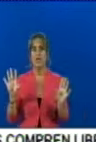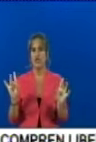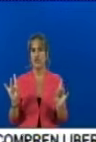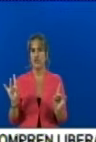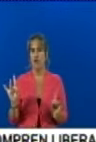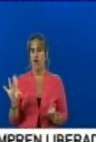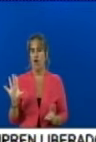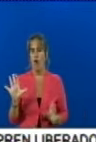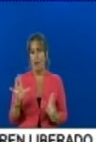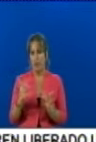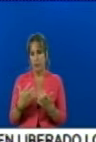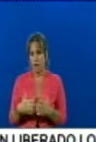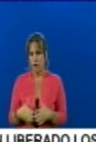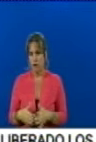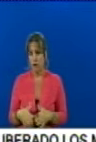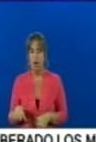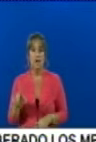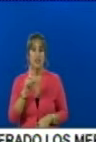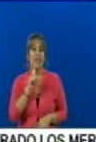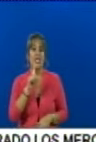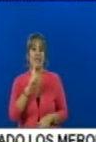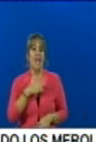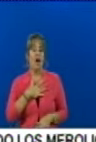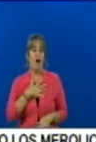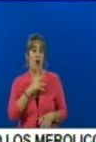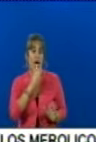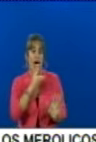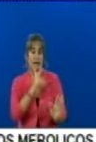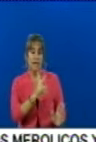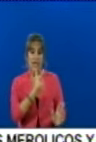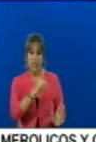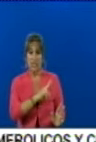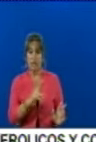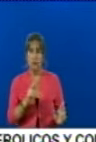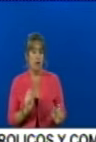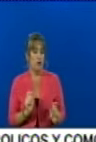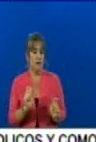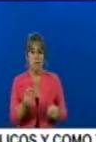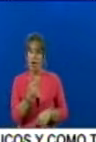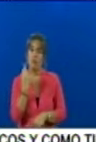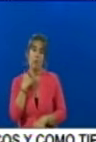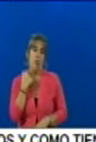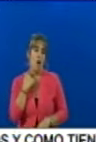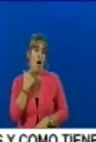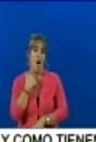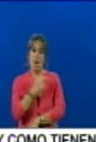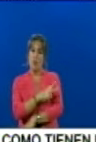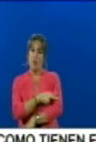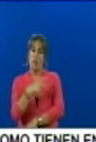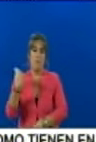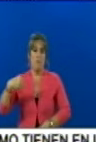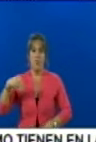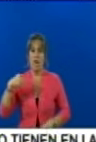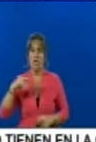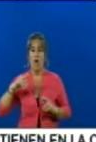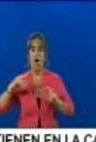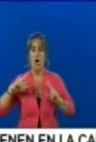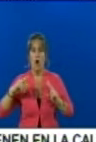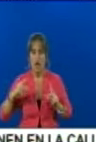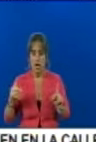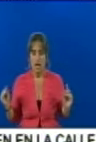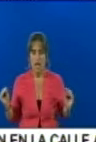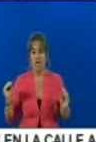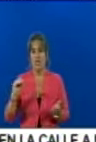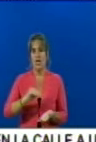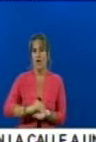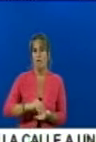de esta producción en este programa. Un programa de la revolución que se ha garantizado por muchos años y vuelve a